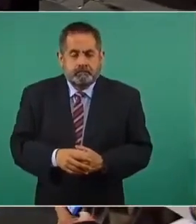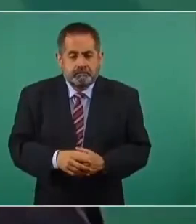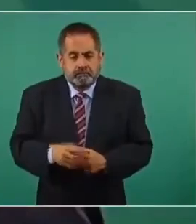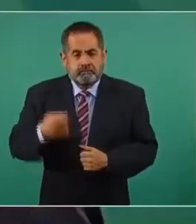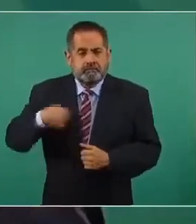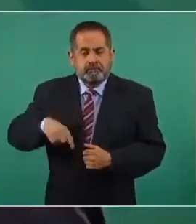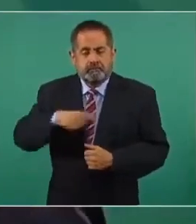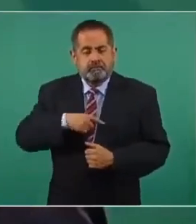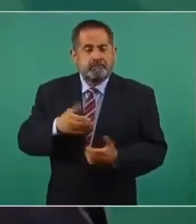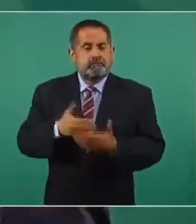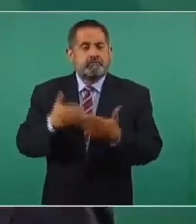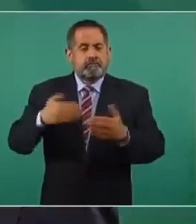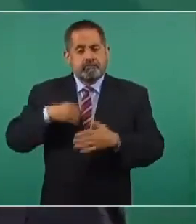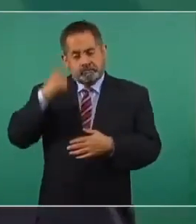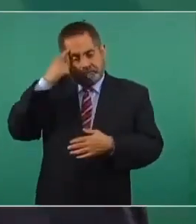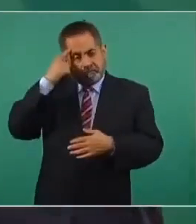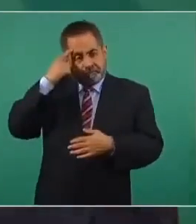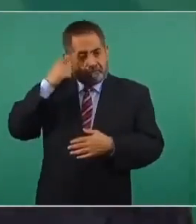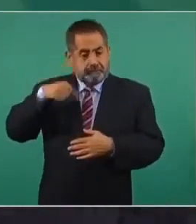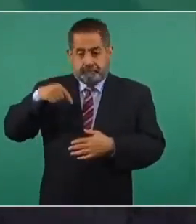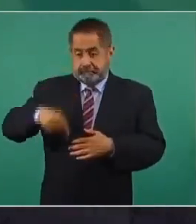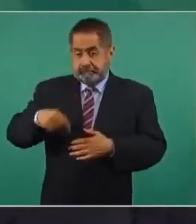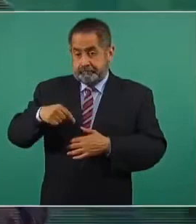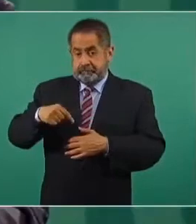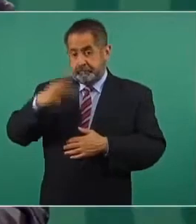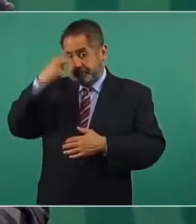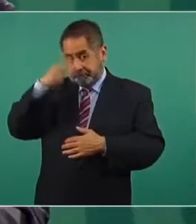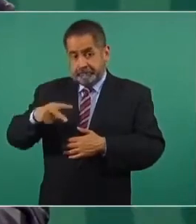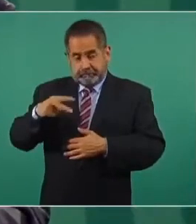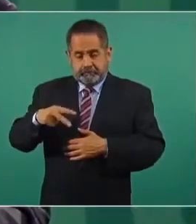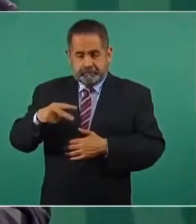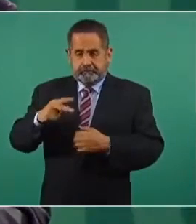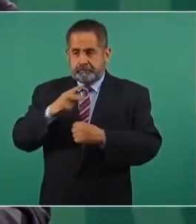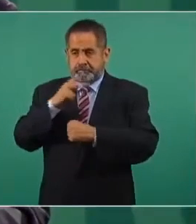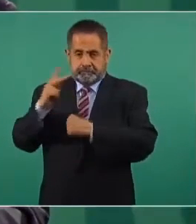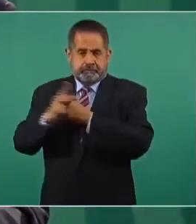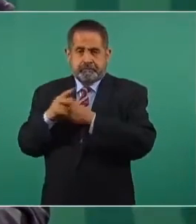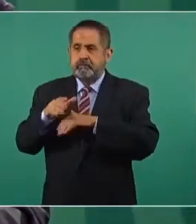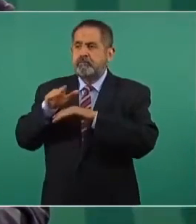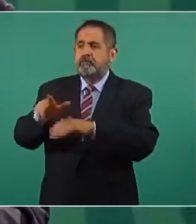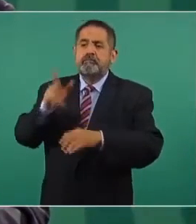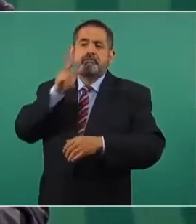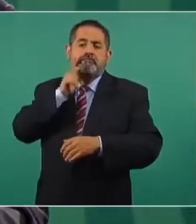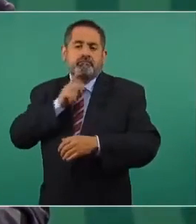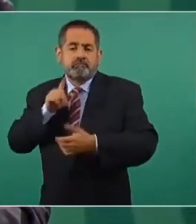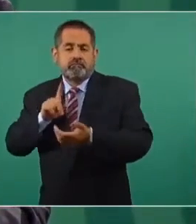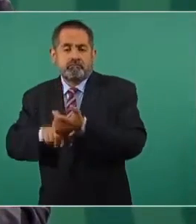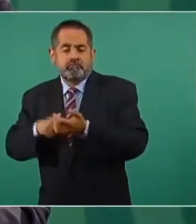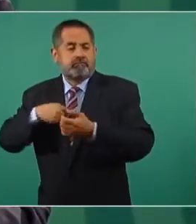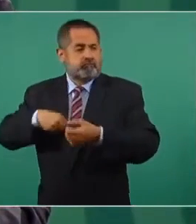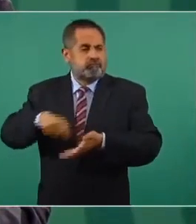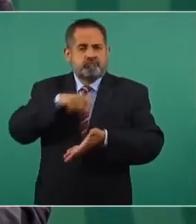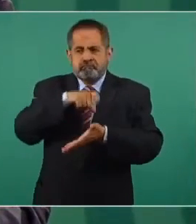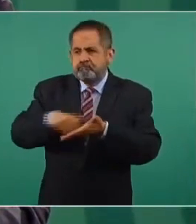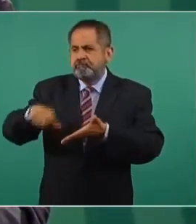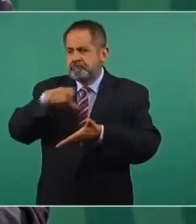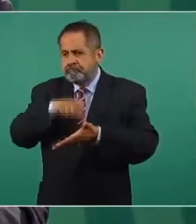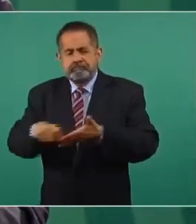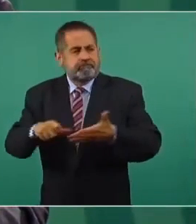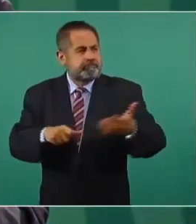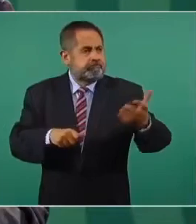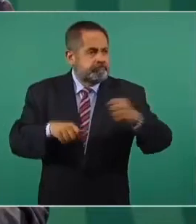nos convertimos en el país petrolero del mundo que más compra